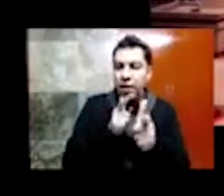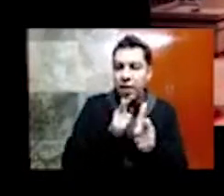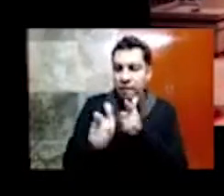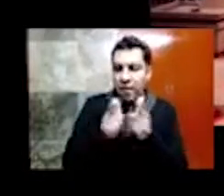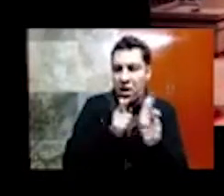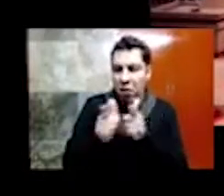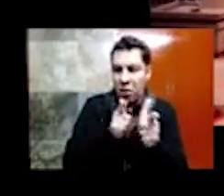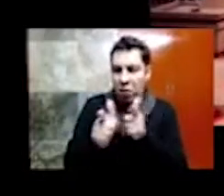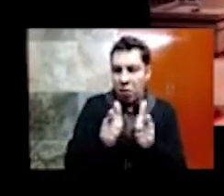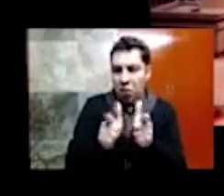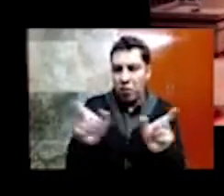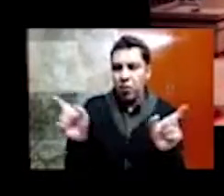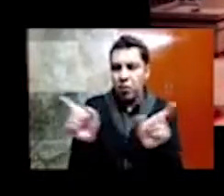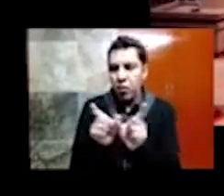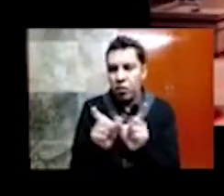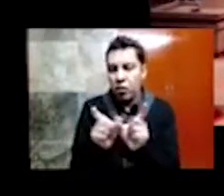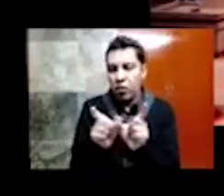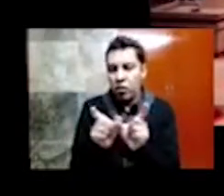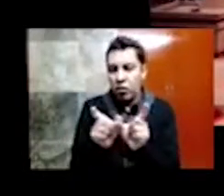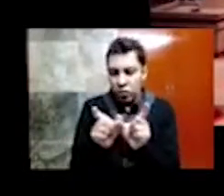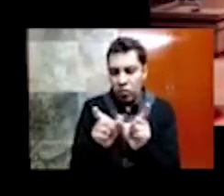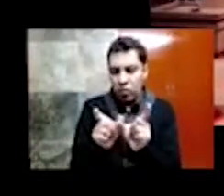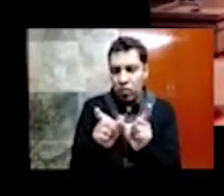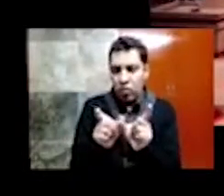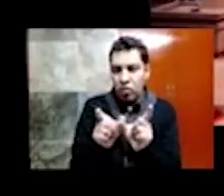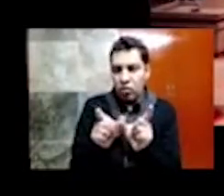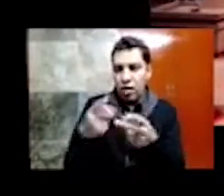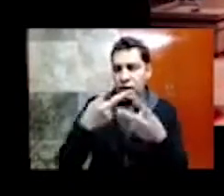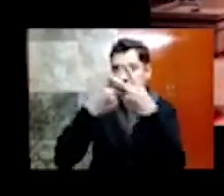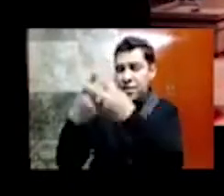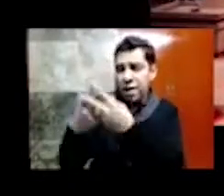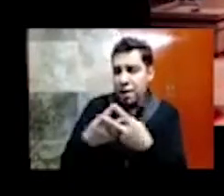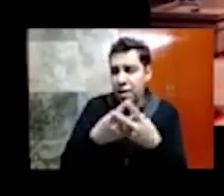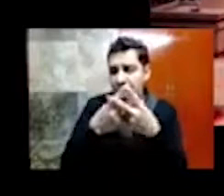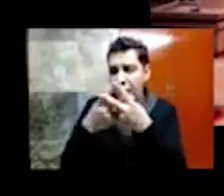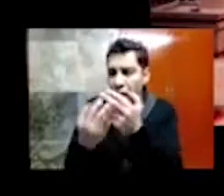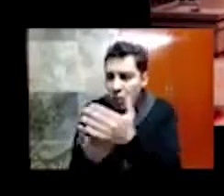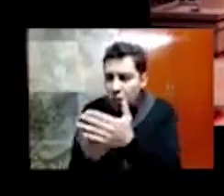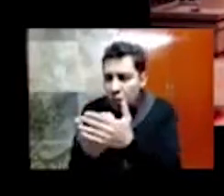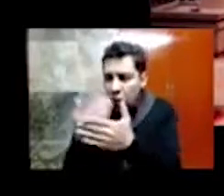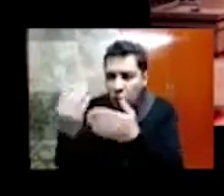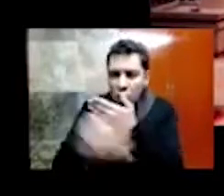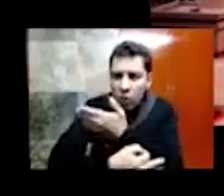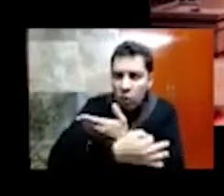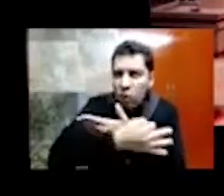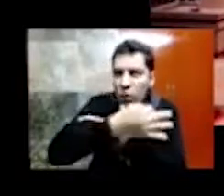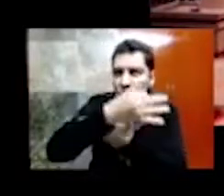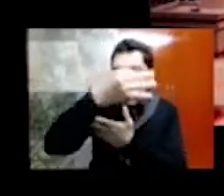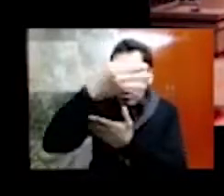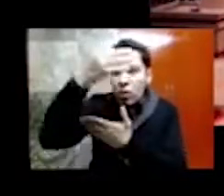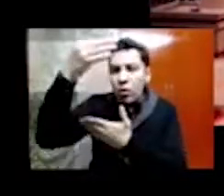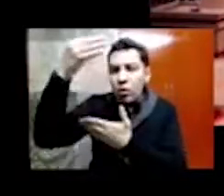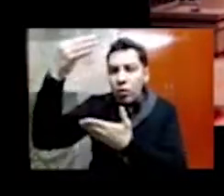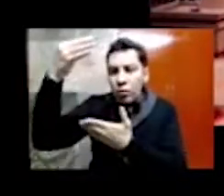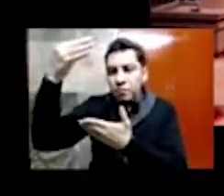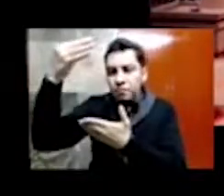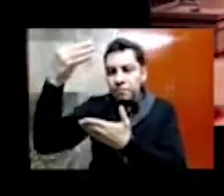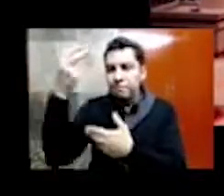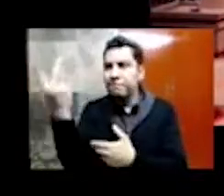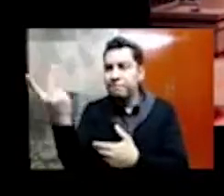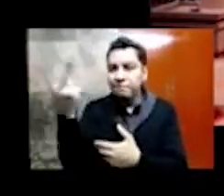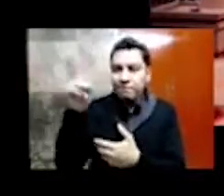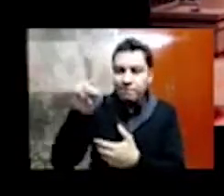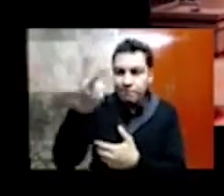su condición de estrella del amanecer y estrella del atardecer. La dualidad en los